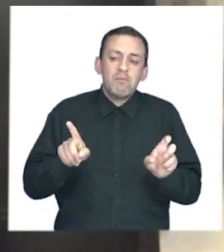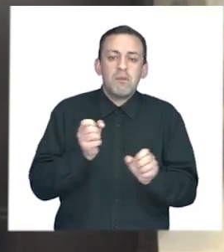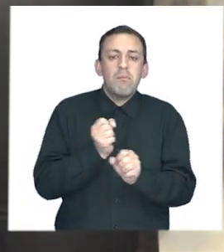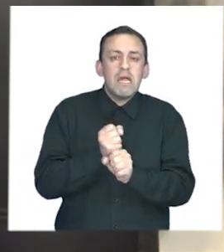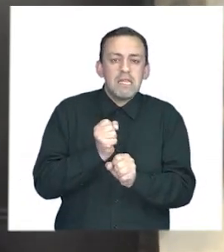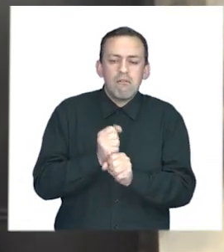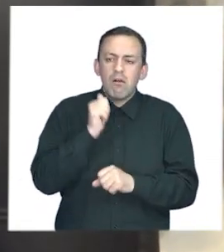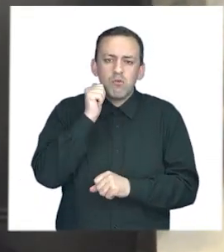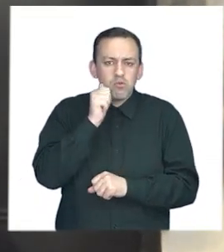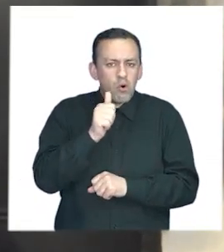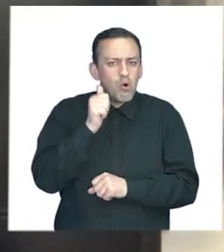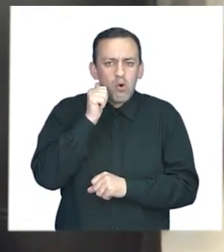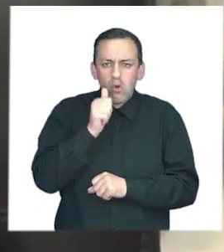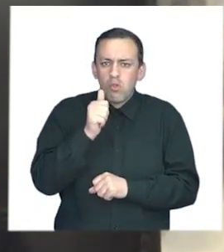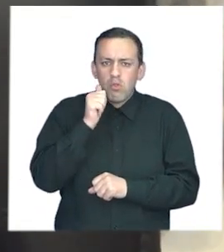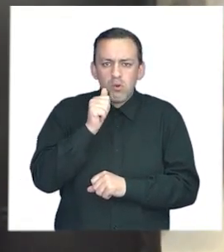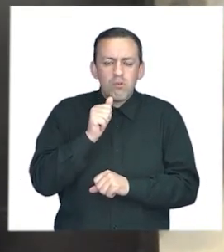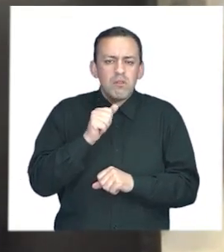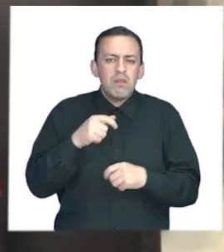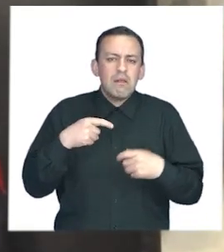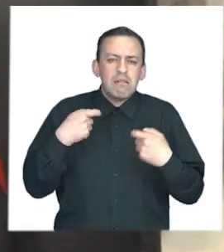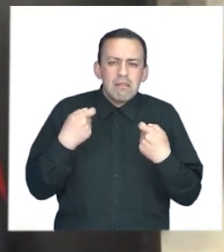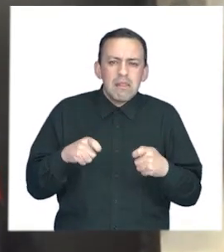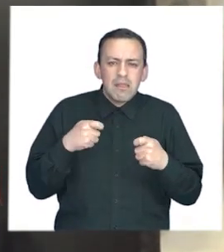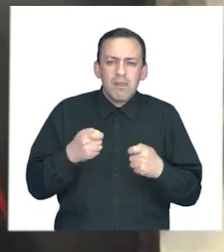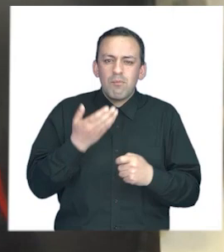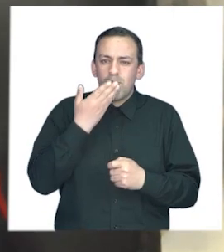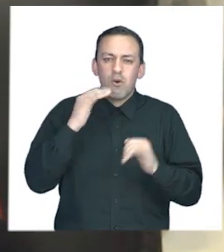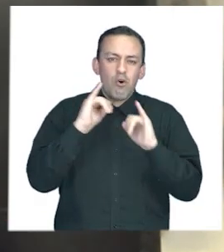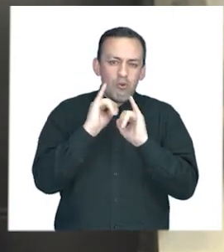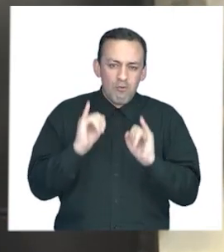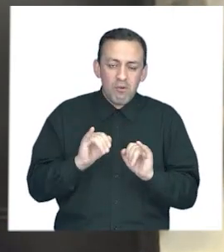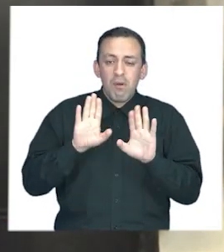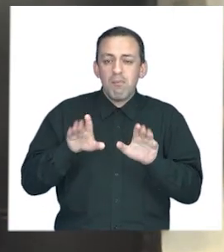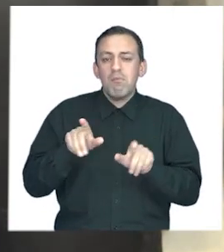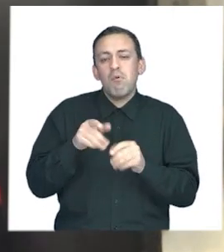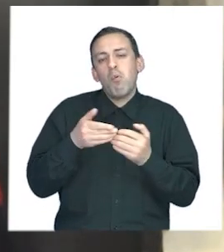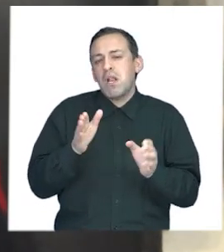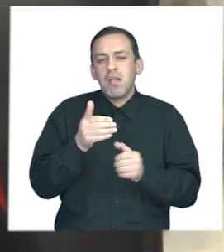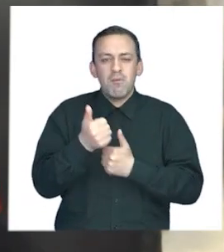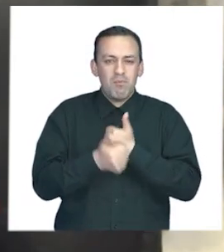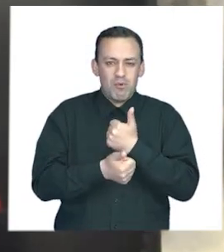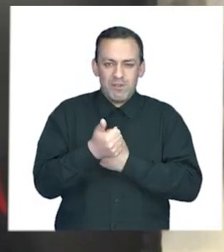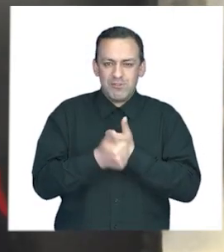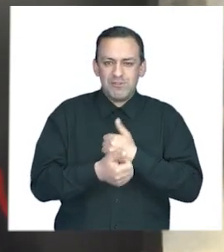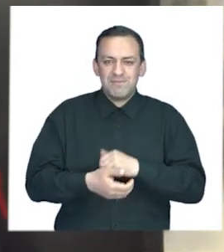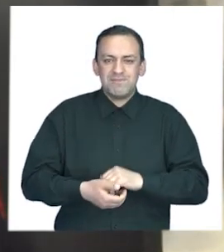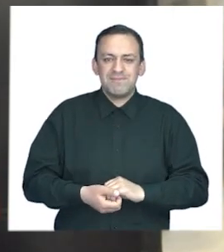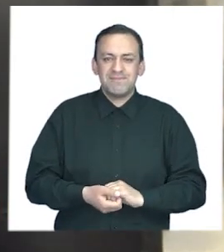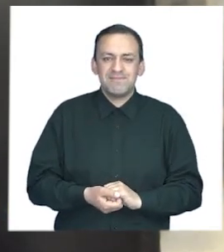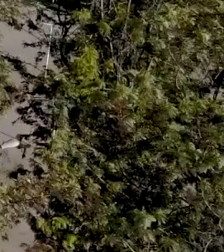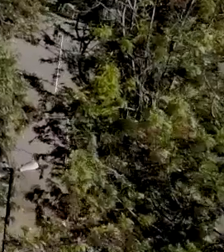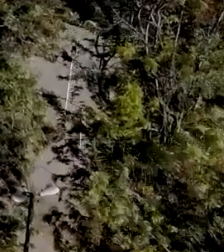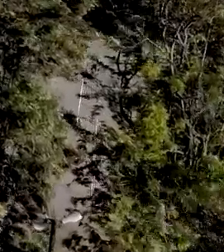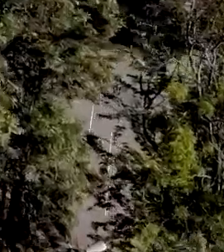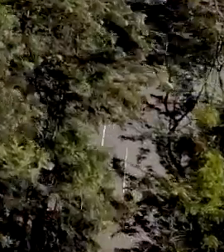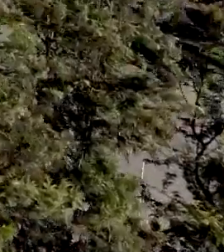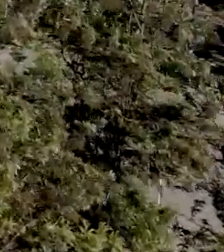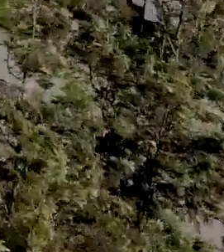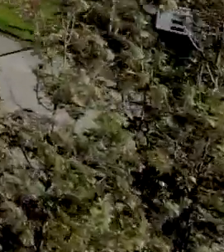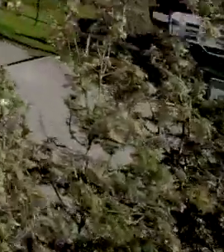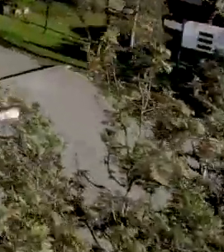es un trabajo día a día que intentamos hacer de la mejor forma posible, como toda profesión.